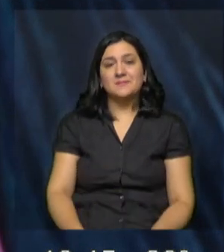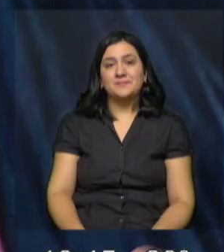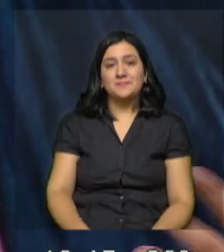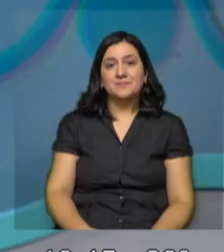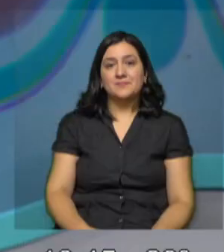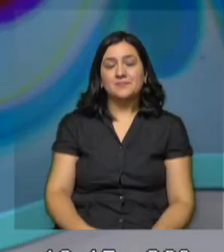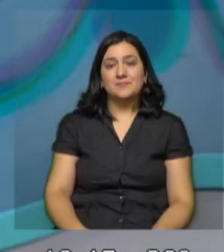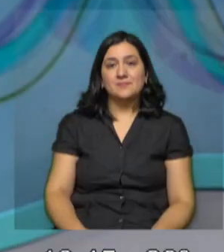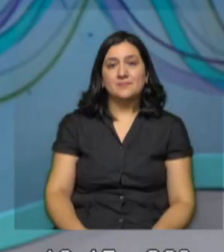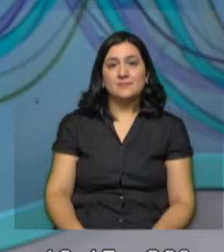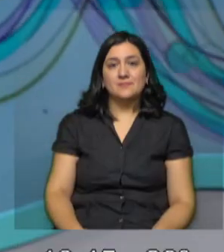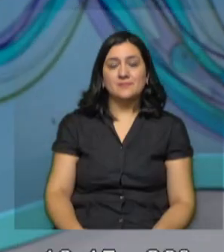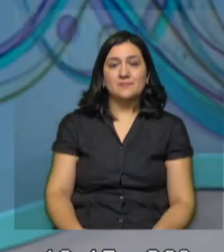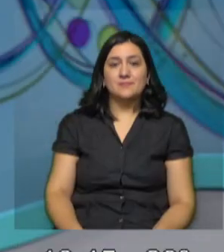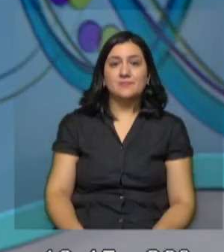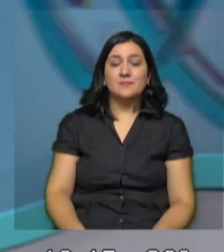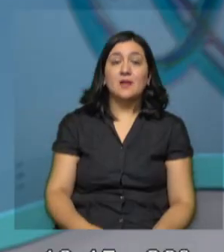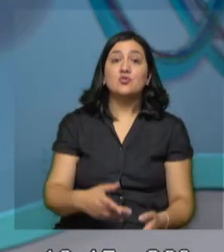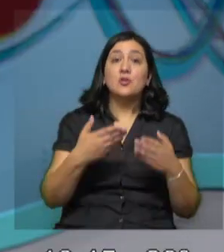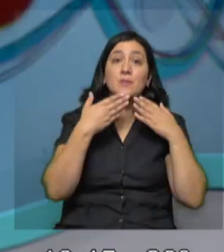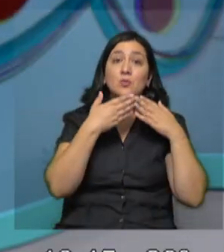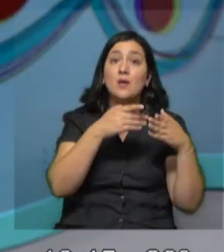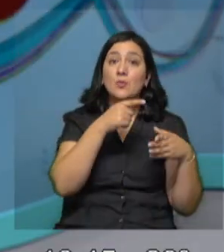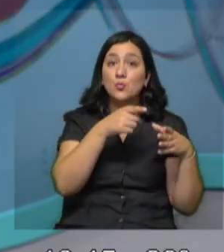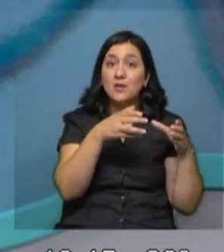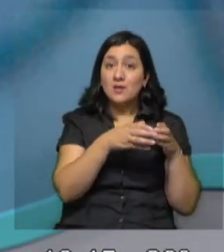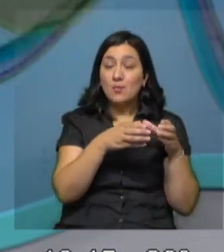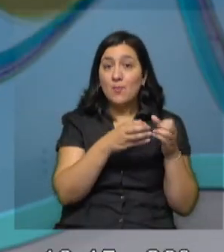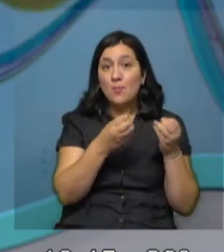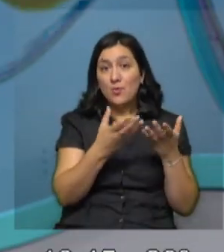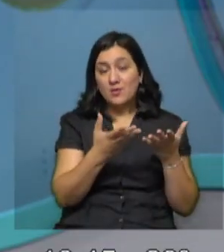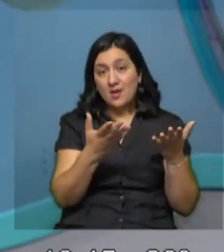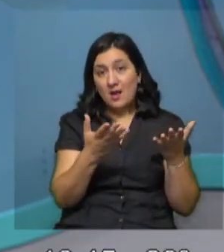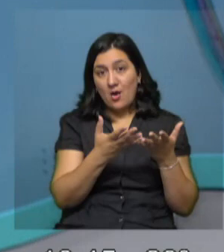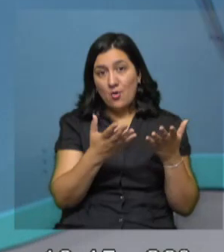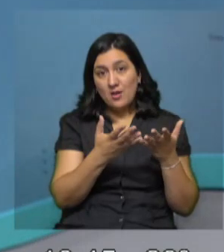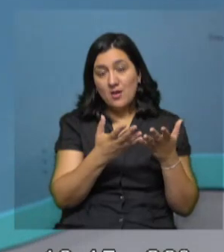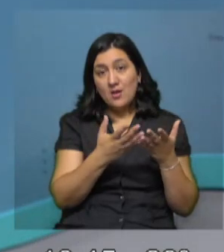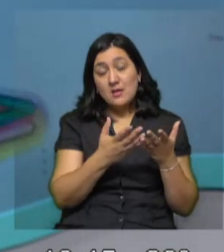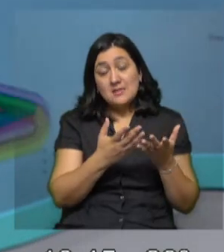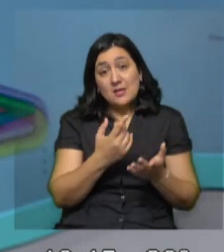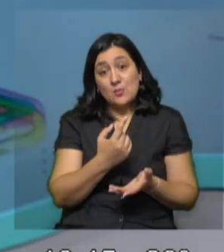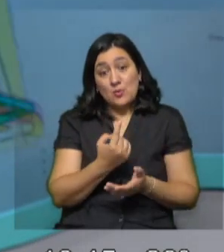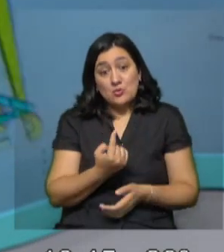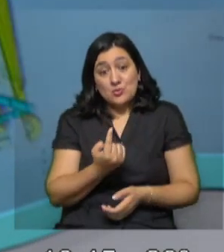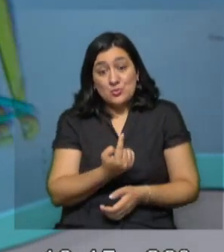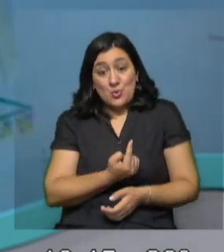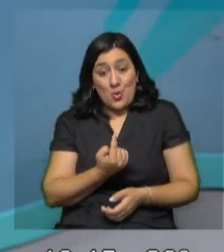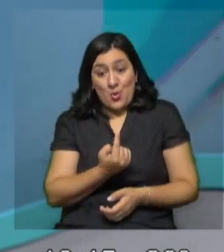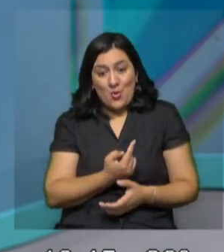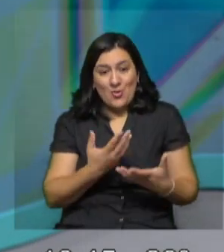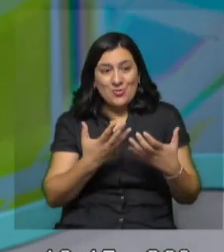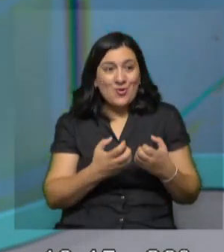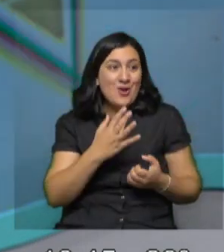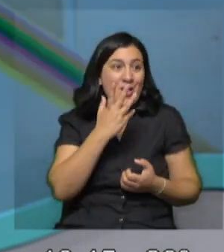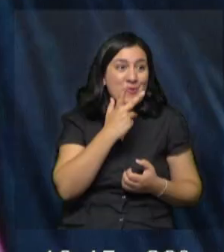Hijo del mítico este Coquito, Rodríguez. Te preguntaba por tu equipo porque estás en un lugar de extrema soledad, en la que todo el mundo quiere estar en tu lugar, todo el mundo